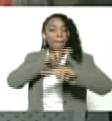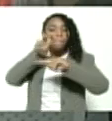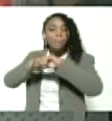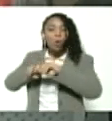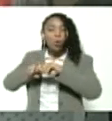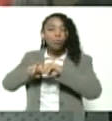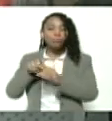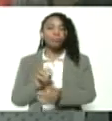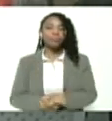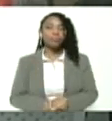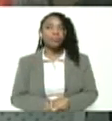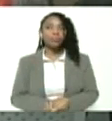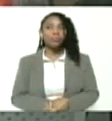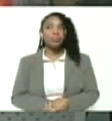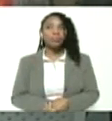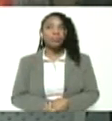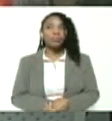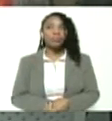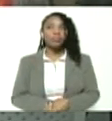a mi derecha.